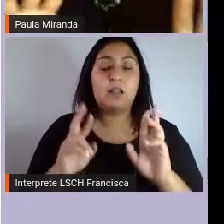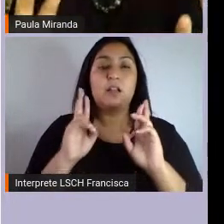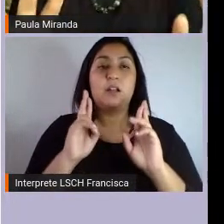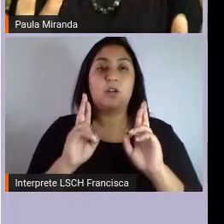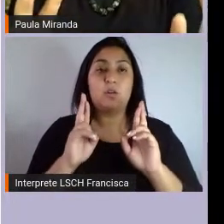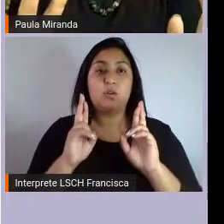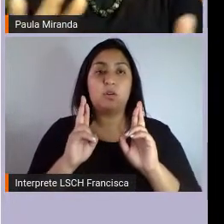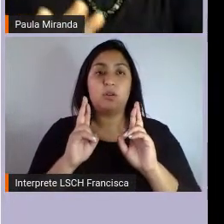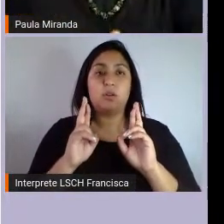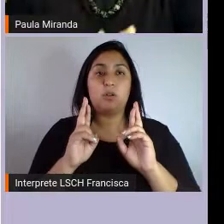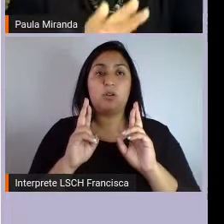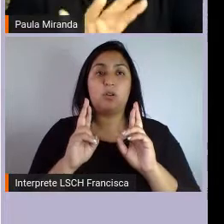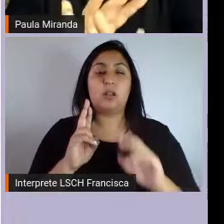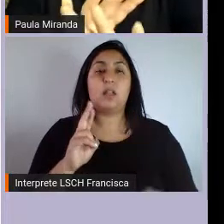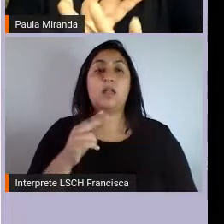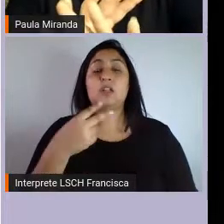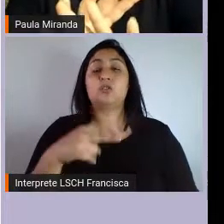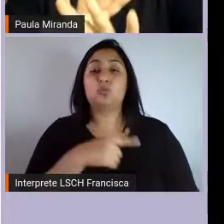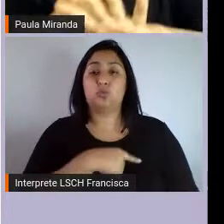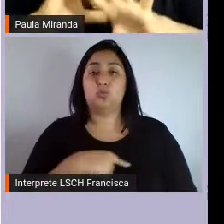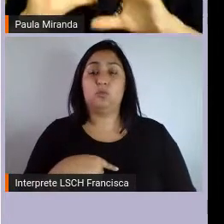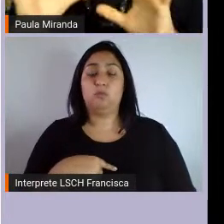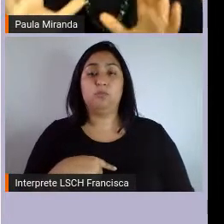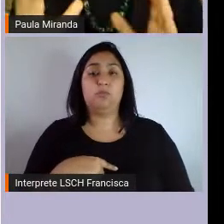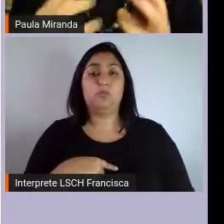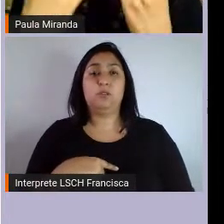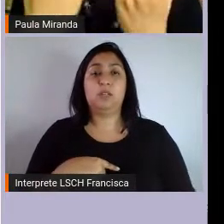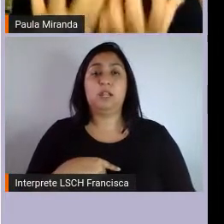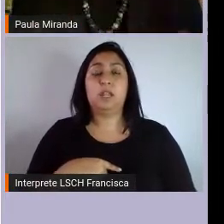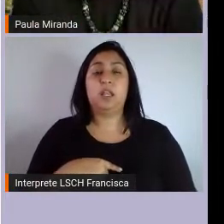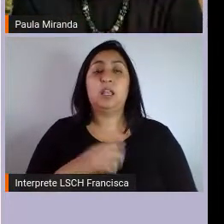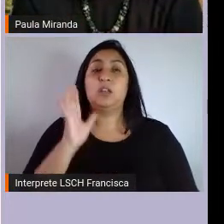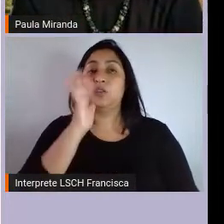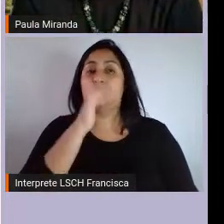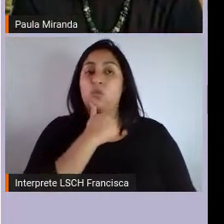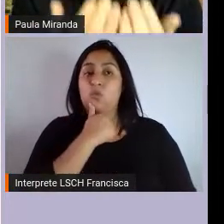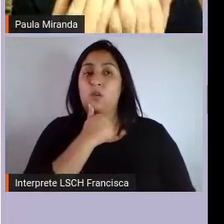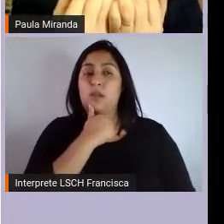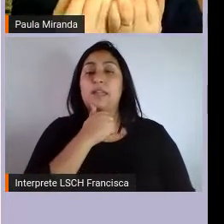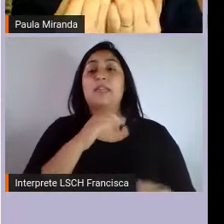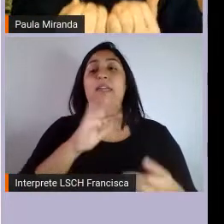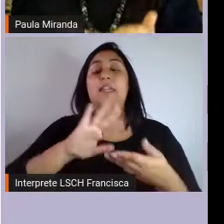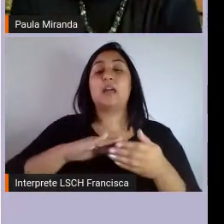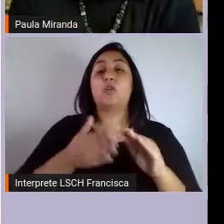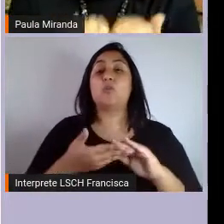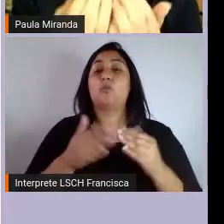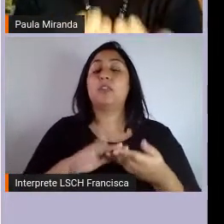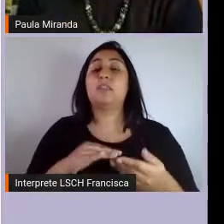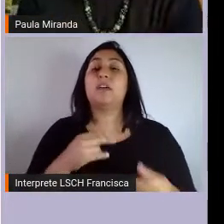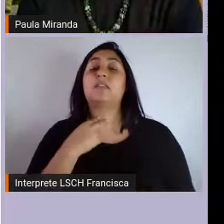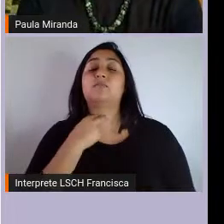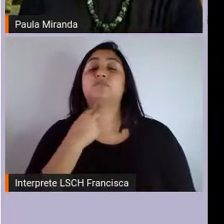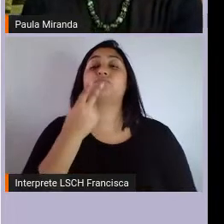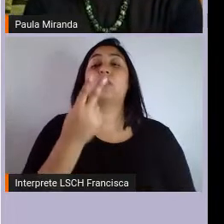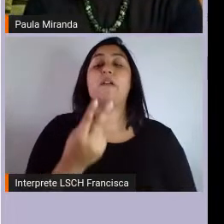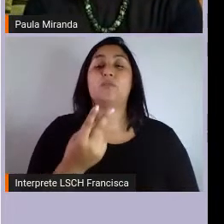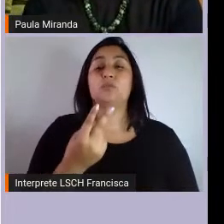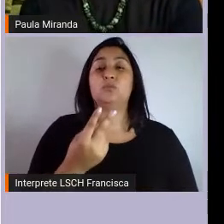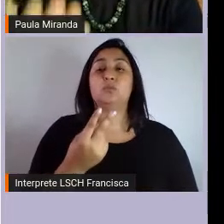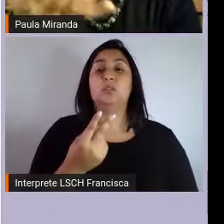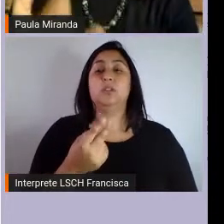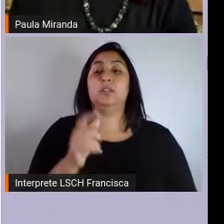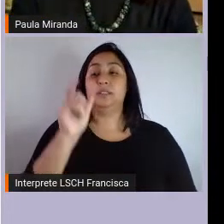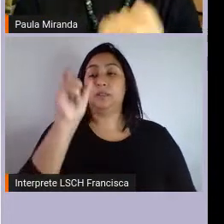su nombre no exista, y es la voz de la comunidad la que habla por él, por ese, o esa cultora o ese cultor